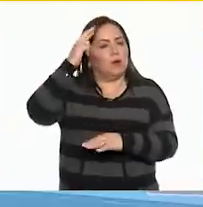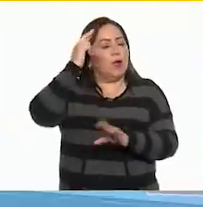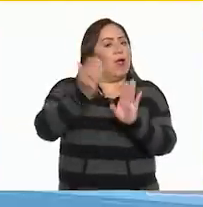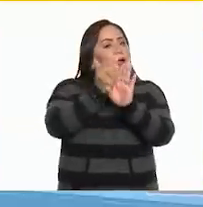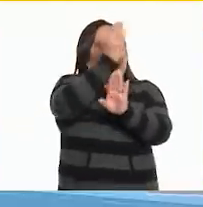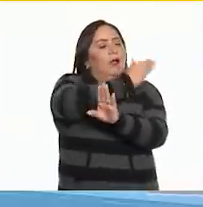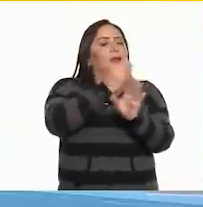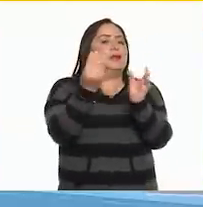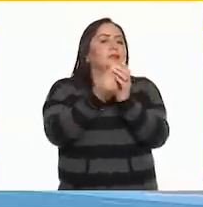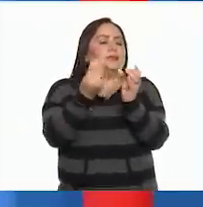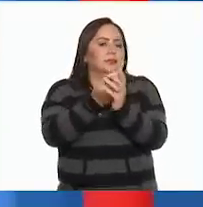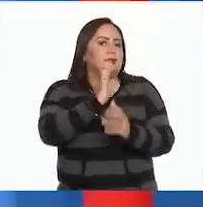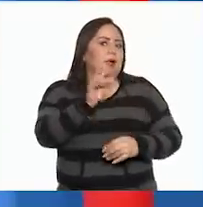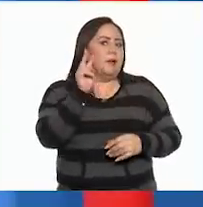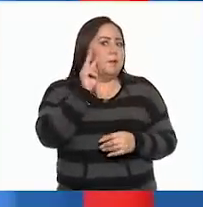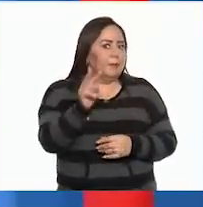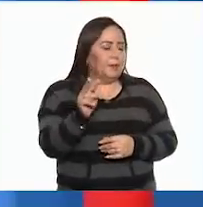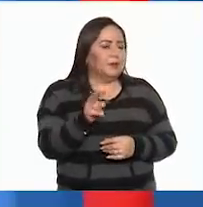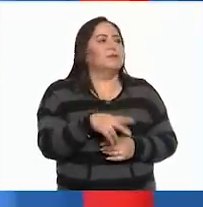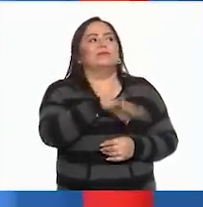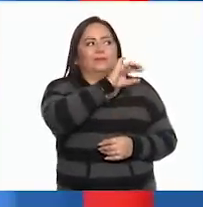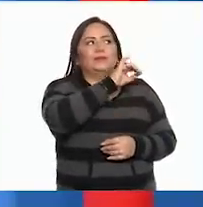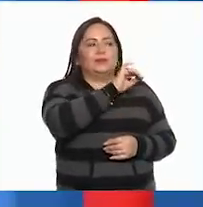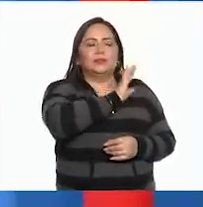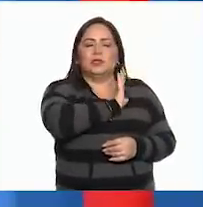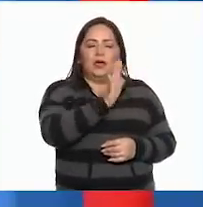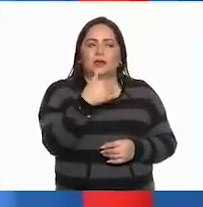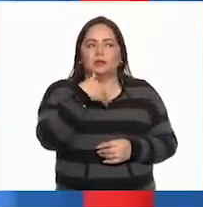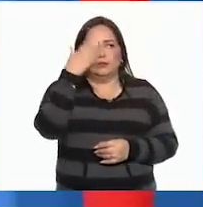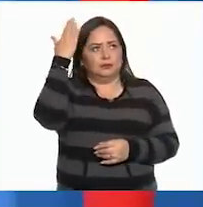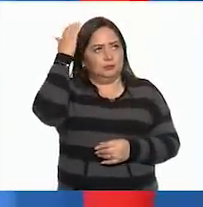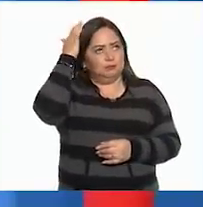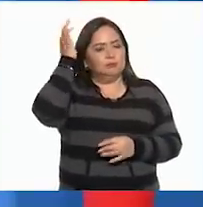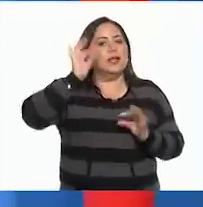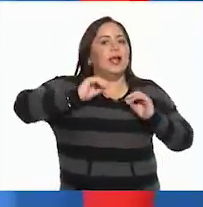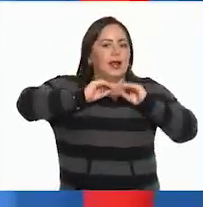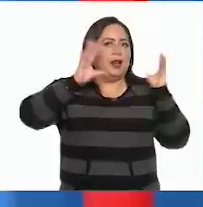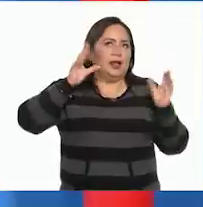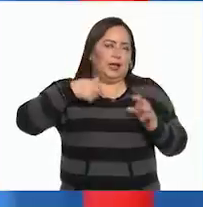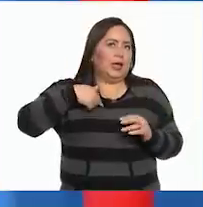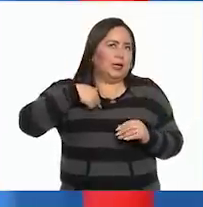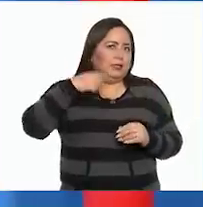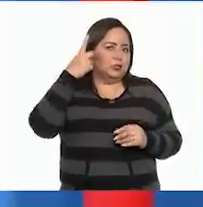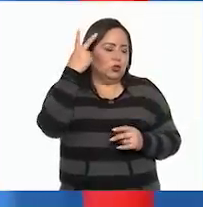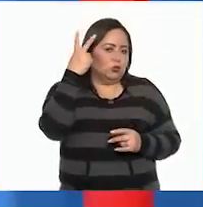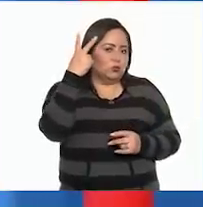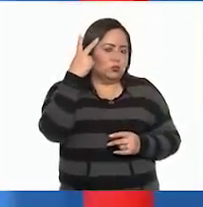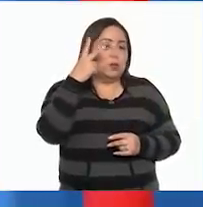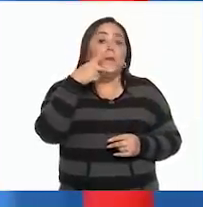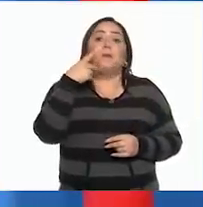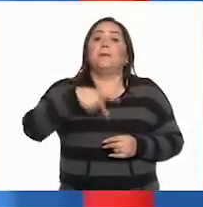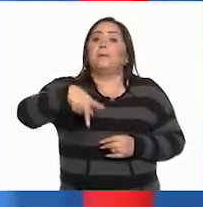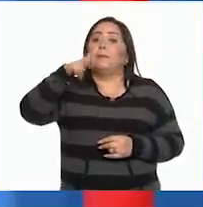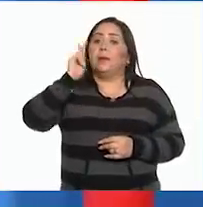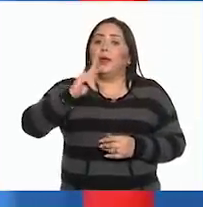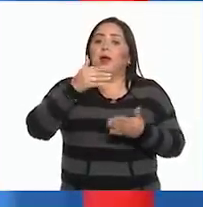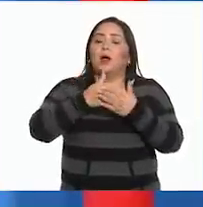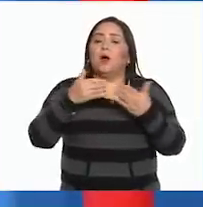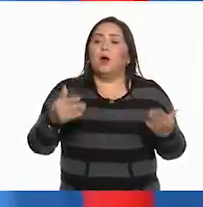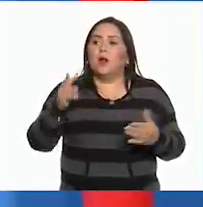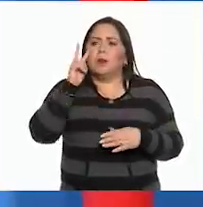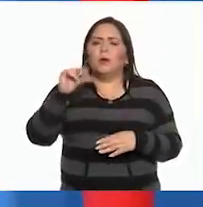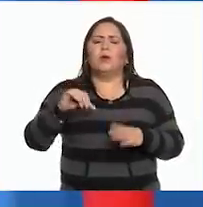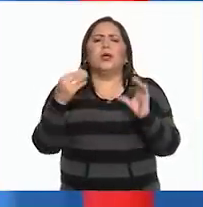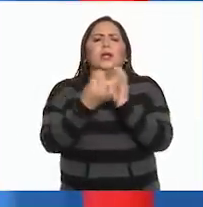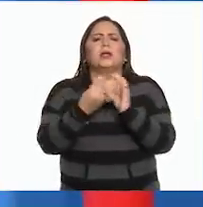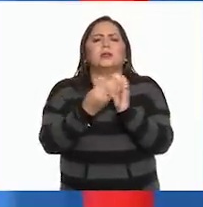en clases anteriores. Sí, esos ya los tengo bien claros, al menos esos dos conceptos. Pero lo que vamos a ver en esta